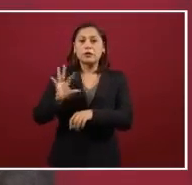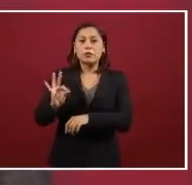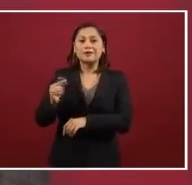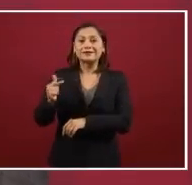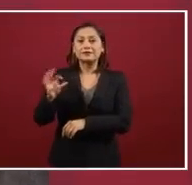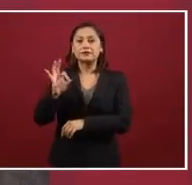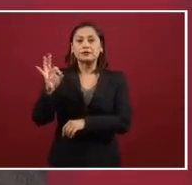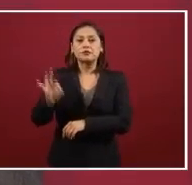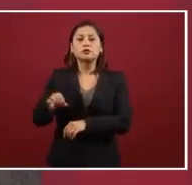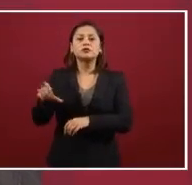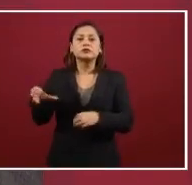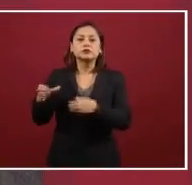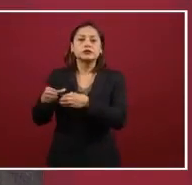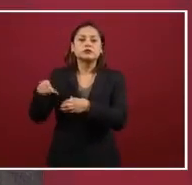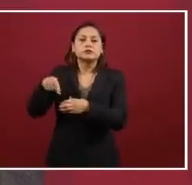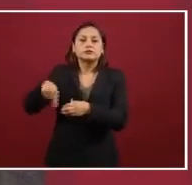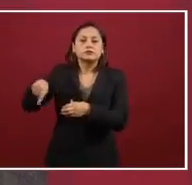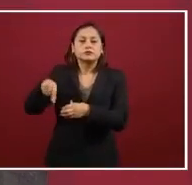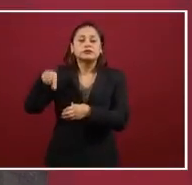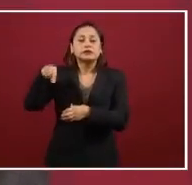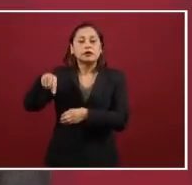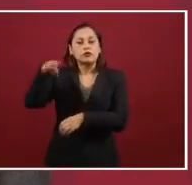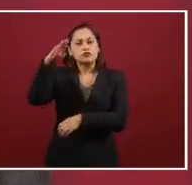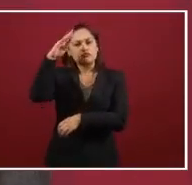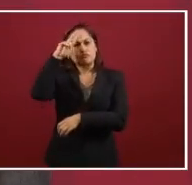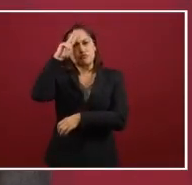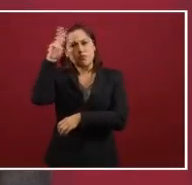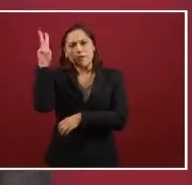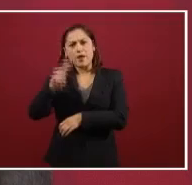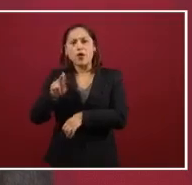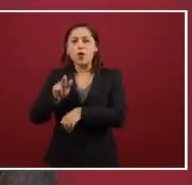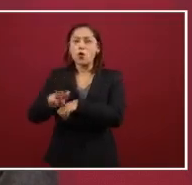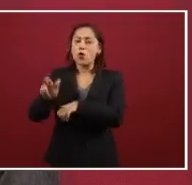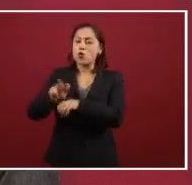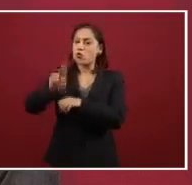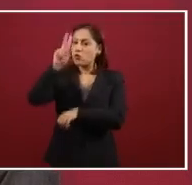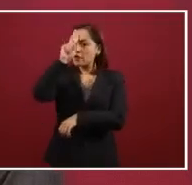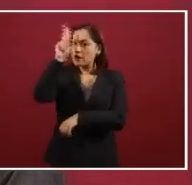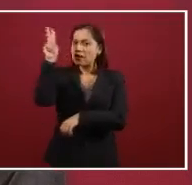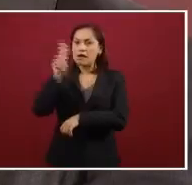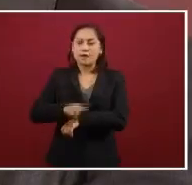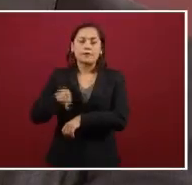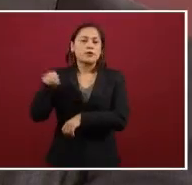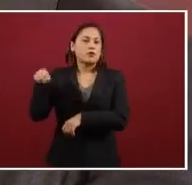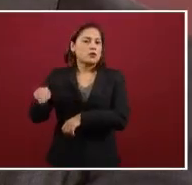tiene más migración. Casi podríamos decir que parece un éxodo.